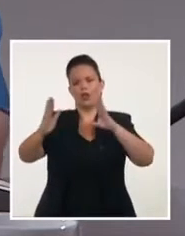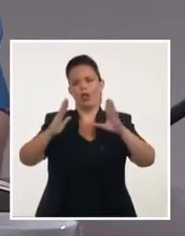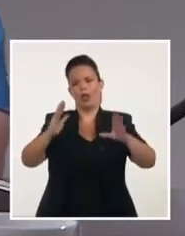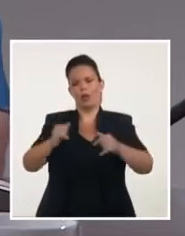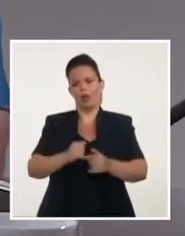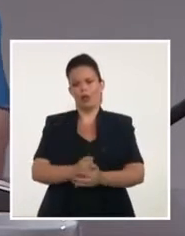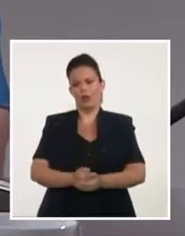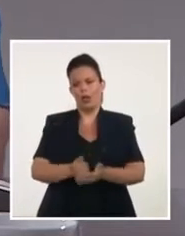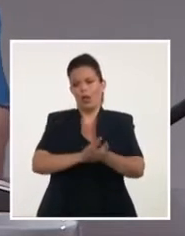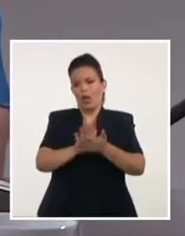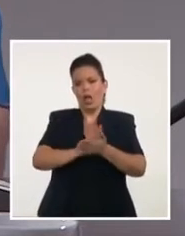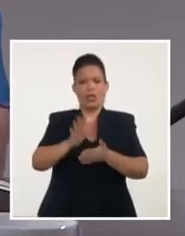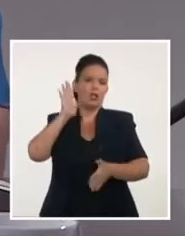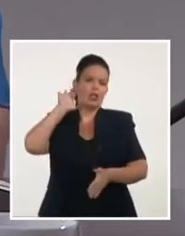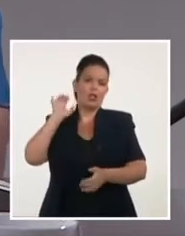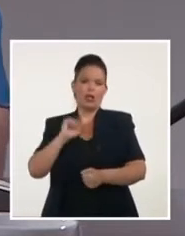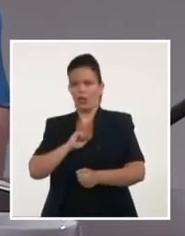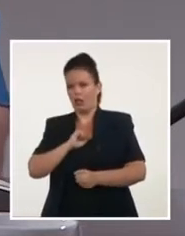la Copa,